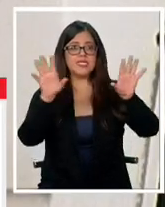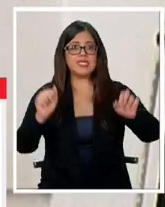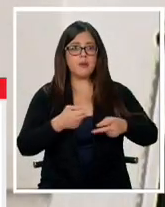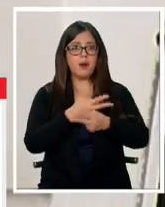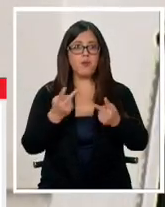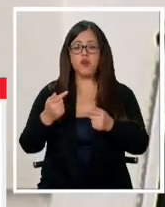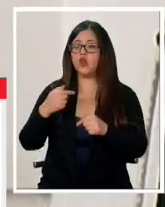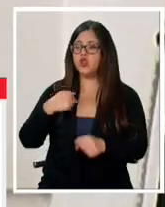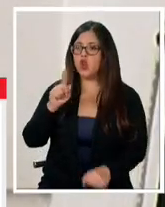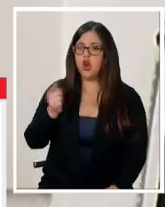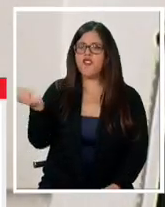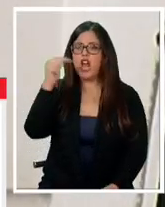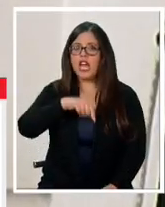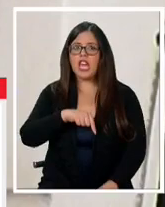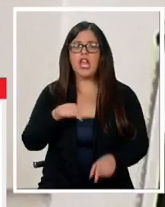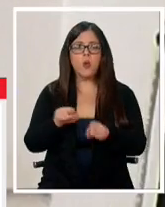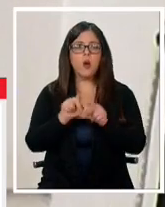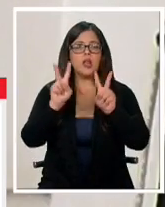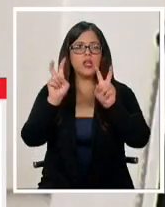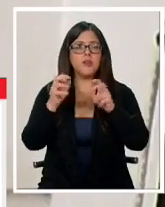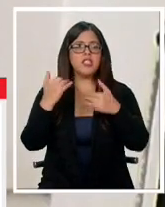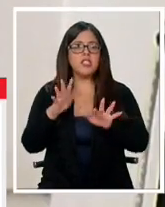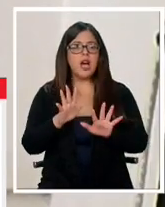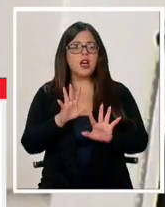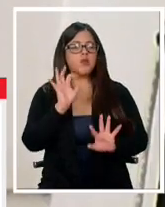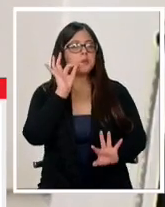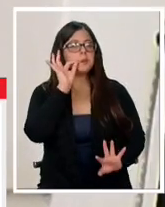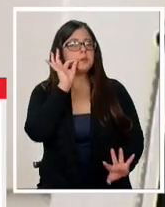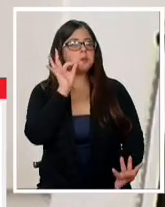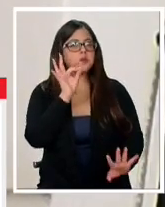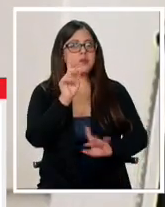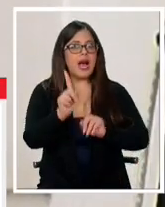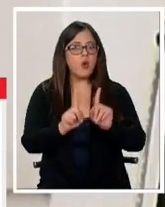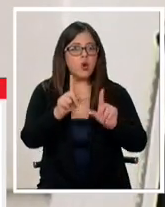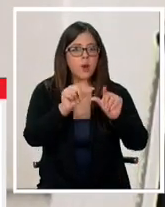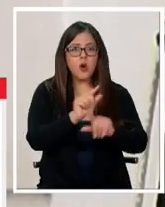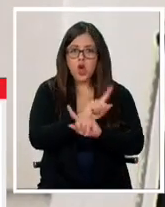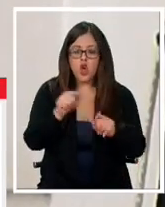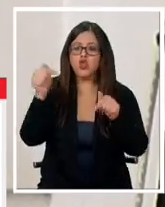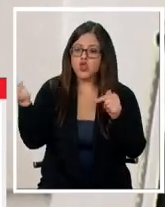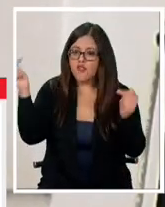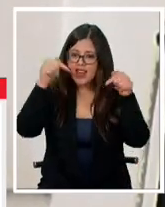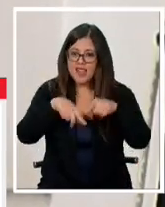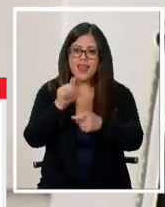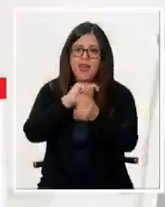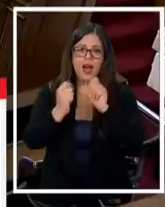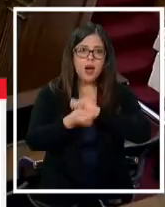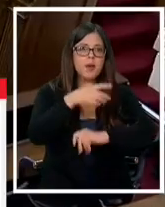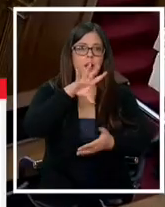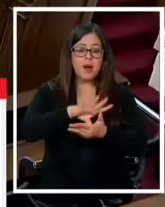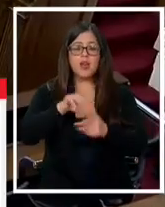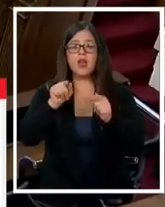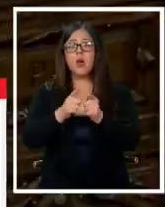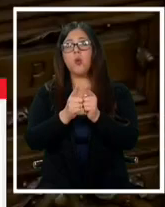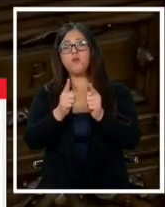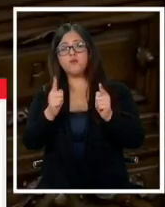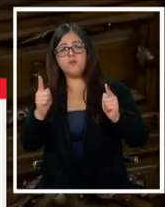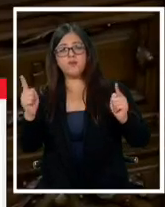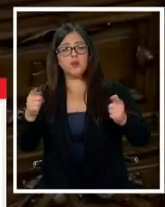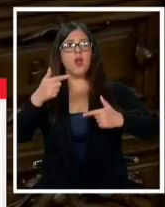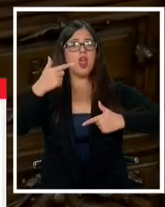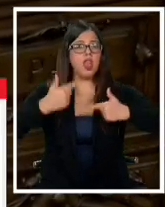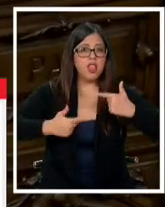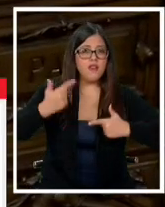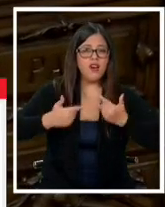aquí para dejarles los privilegios a unos pocos yo vine aquí a cambiar este país extenso debate del último